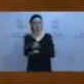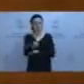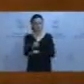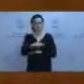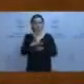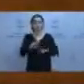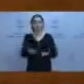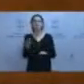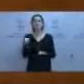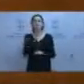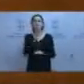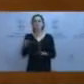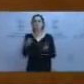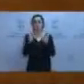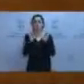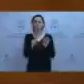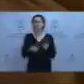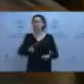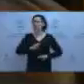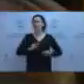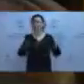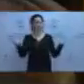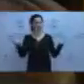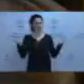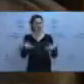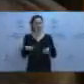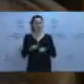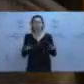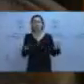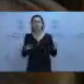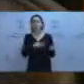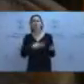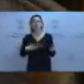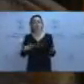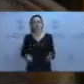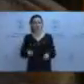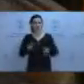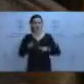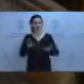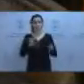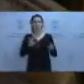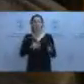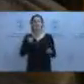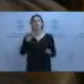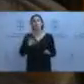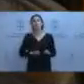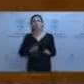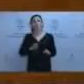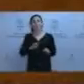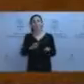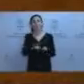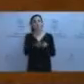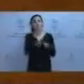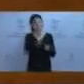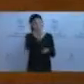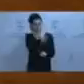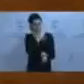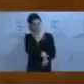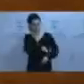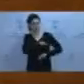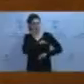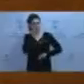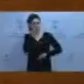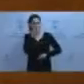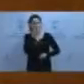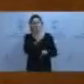Ya que la semana pasada no me contestó o no me quiso contestar, o a mí a lo mejor es que no me gustó la contestación que usted me dio, como posiblemente